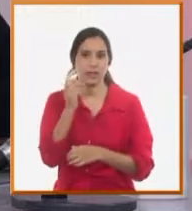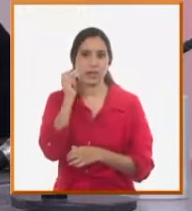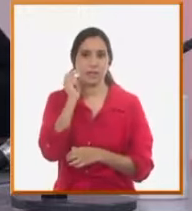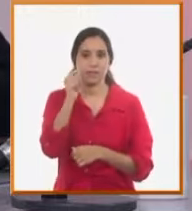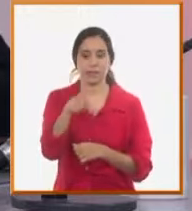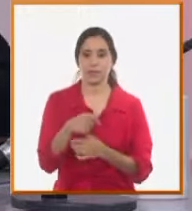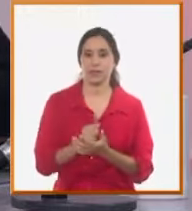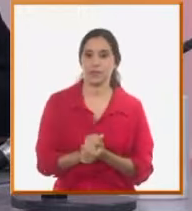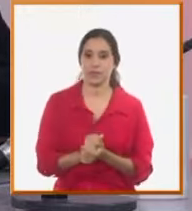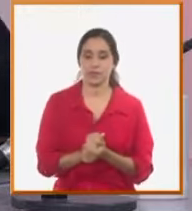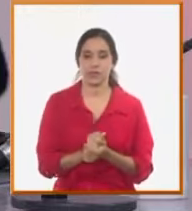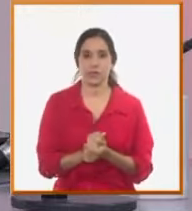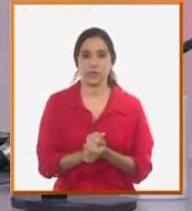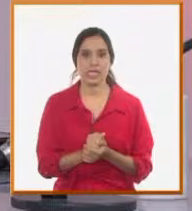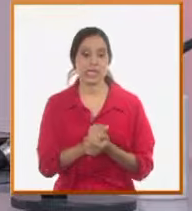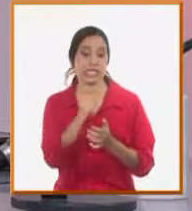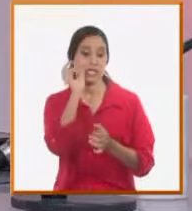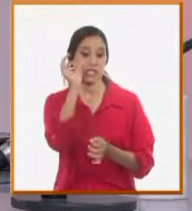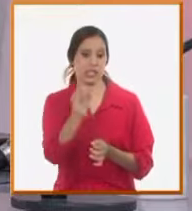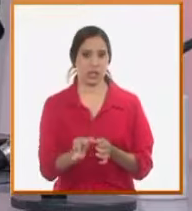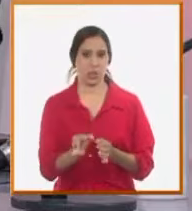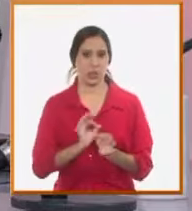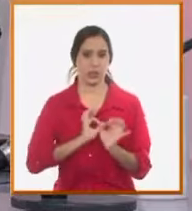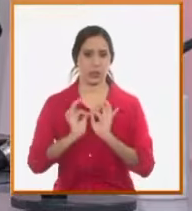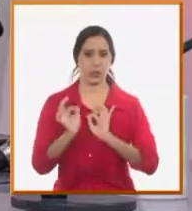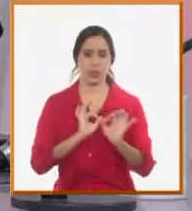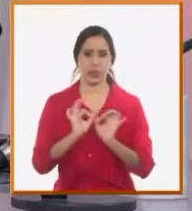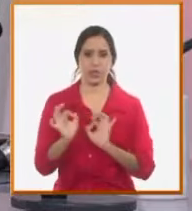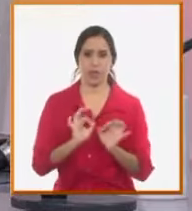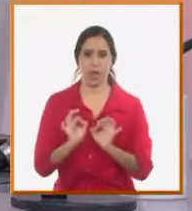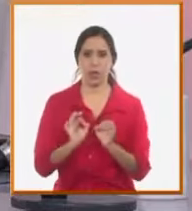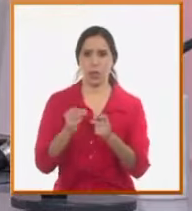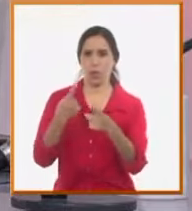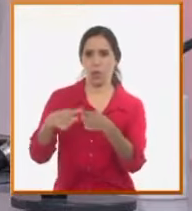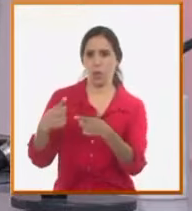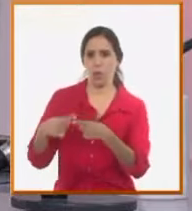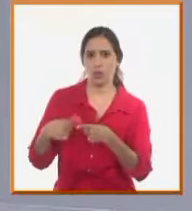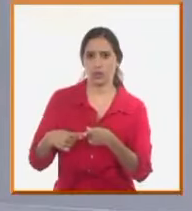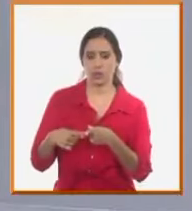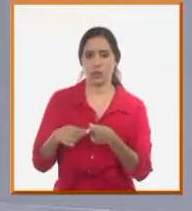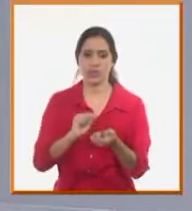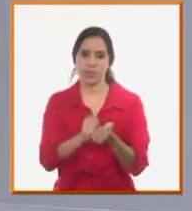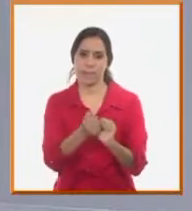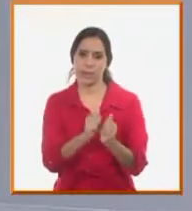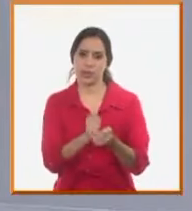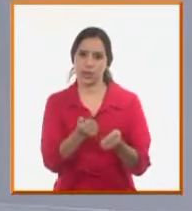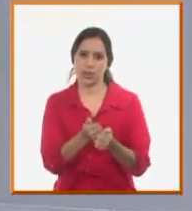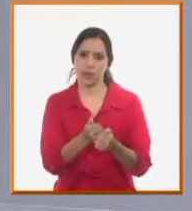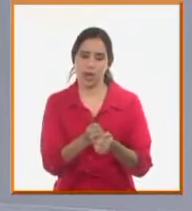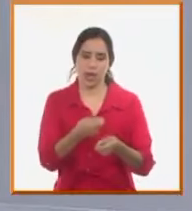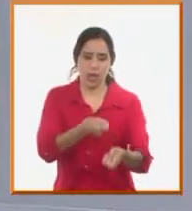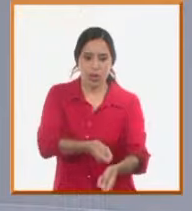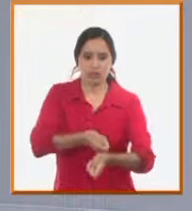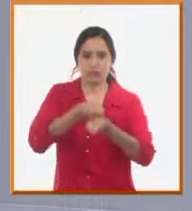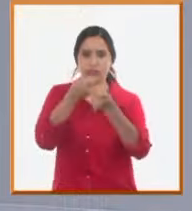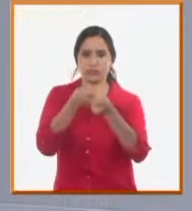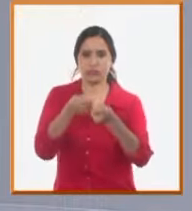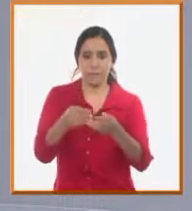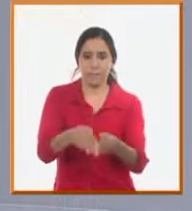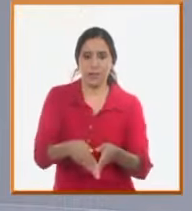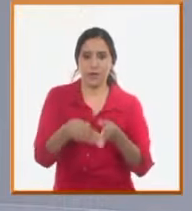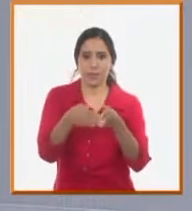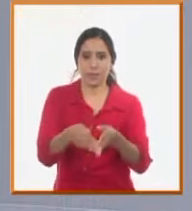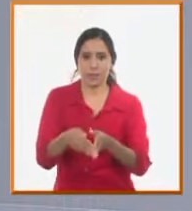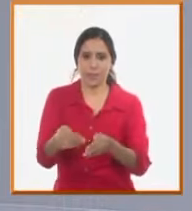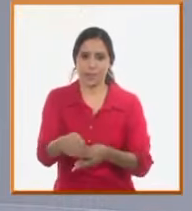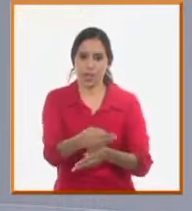seguro de embarcaciones. Las personas que dicen que tienen embarcaciones deportivas, ¿se pueden asegurar o no? Bueno, sí se pueden asegurar.